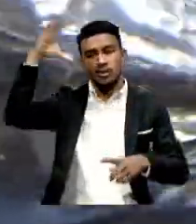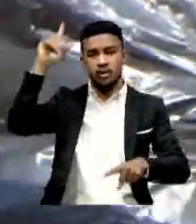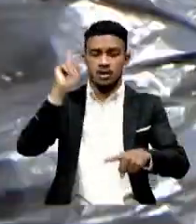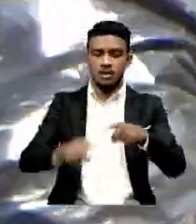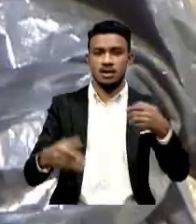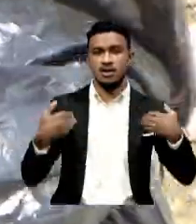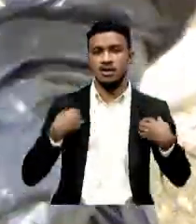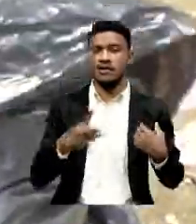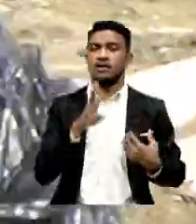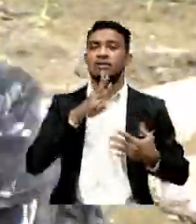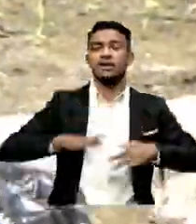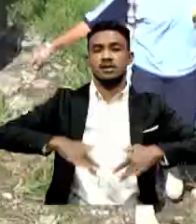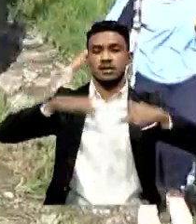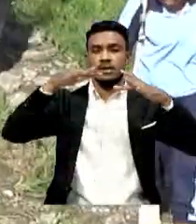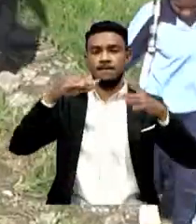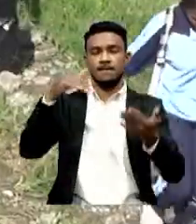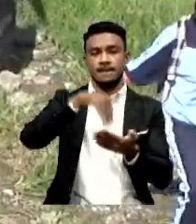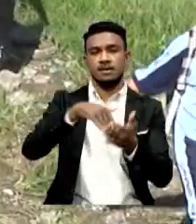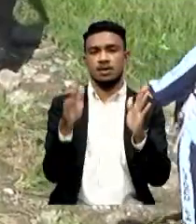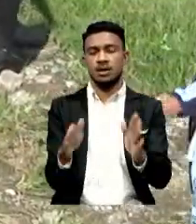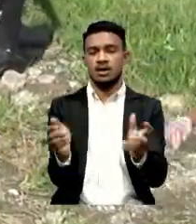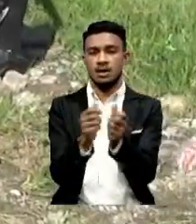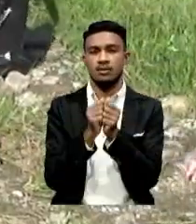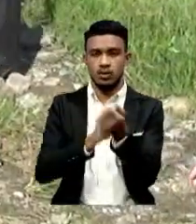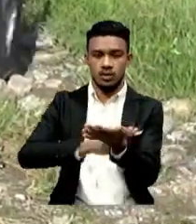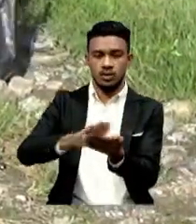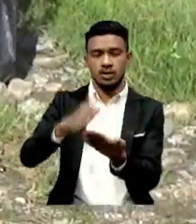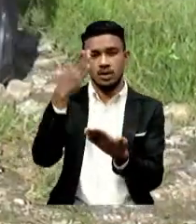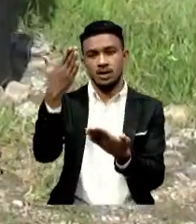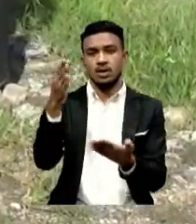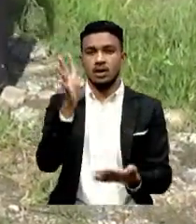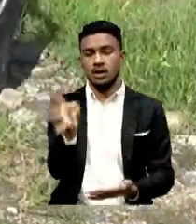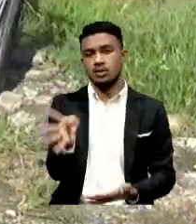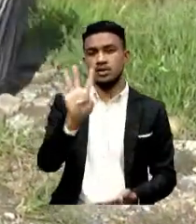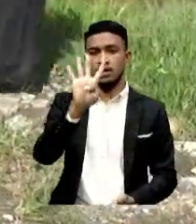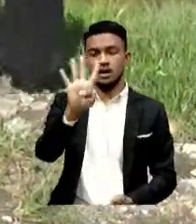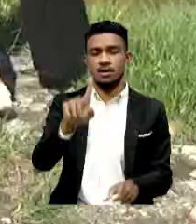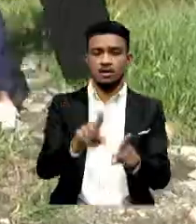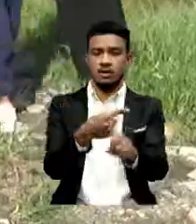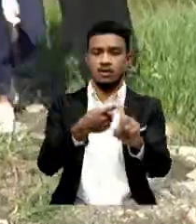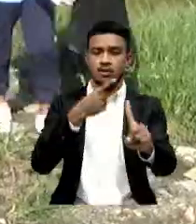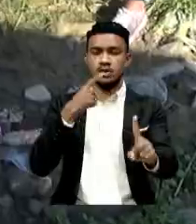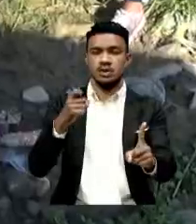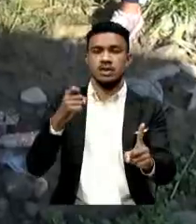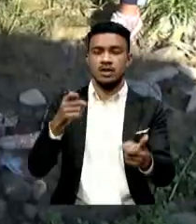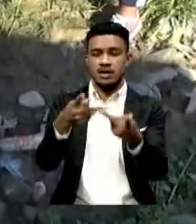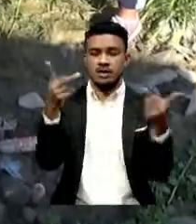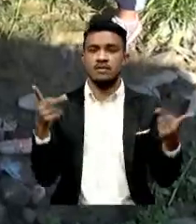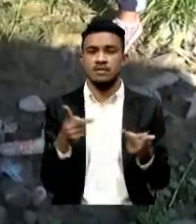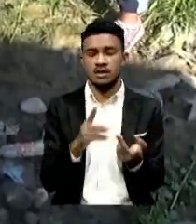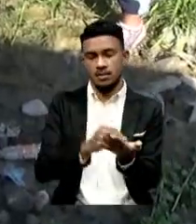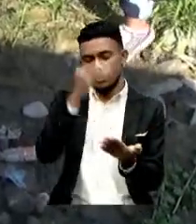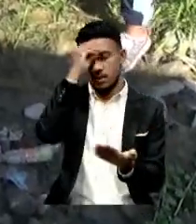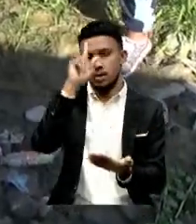mosu inundação. Total estudante ne behalo limpeza geral hamutuk hatul resin hat mai husi turma ida. Tuir pesquisa